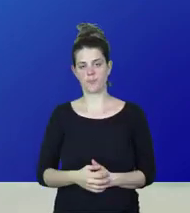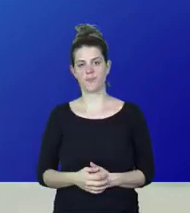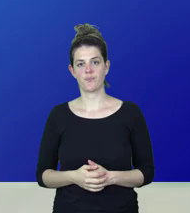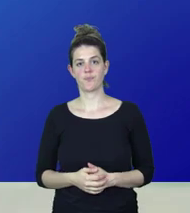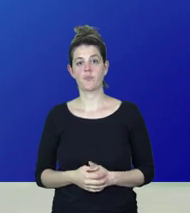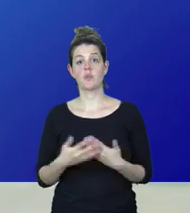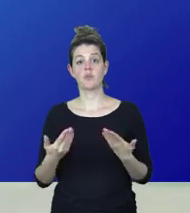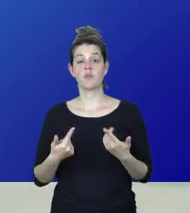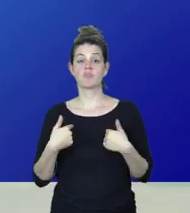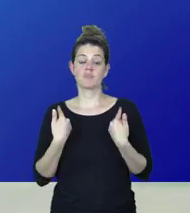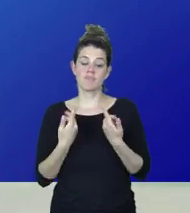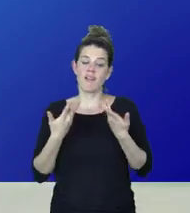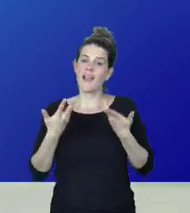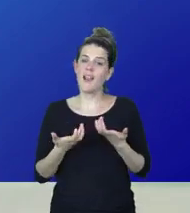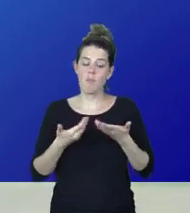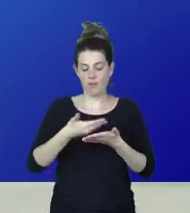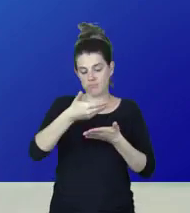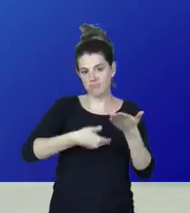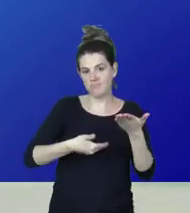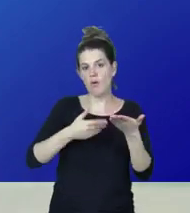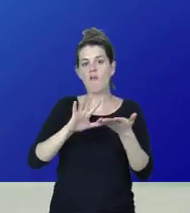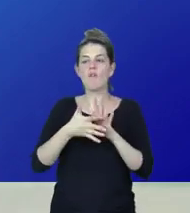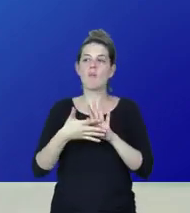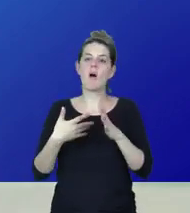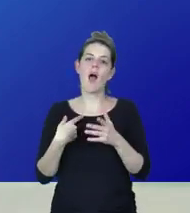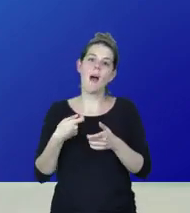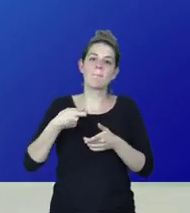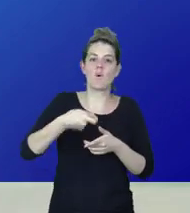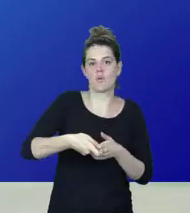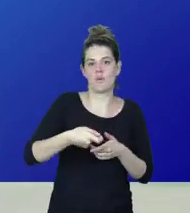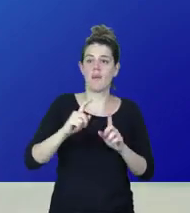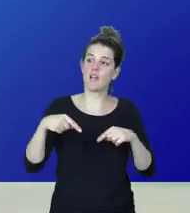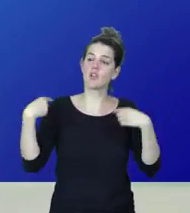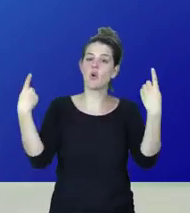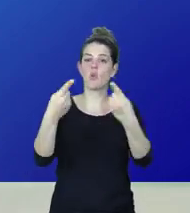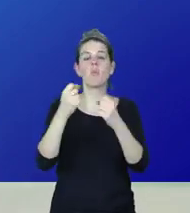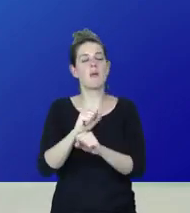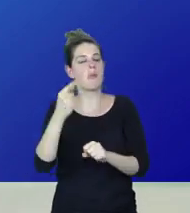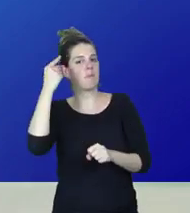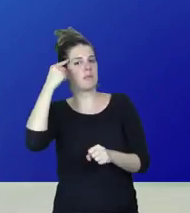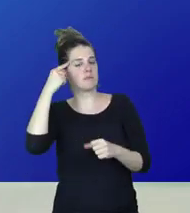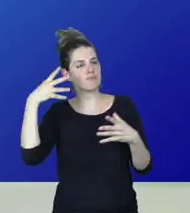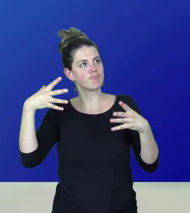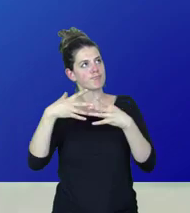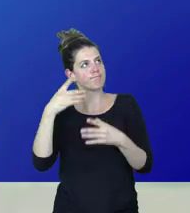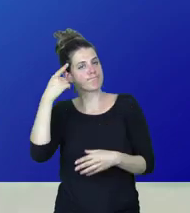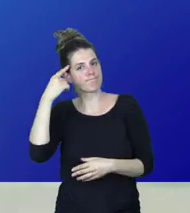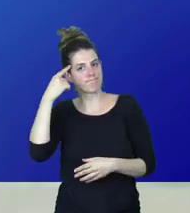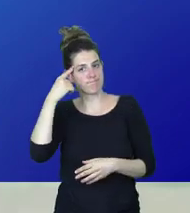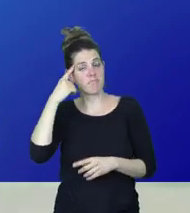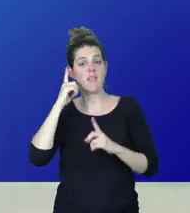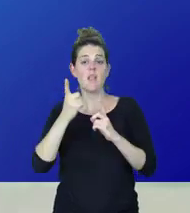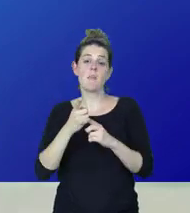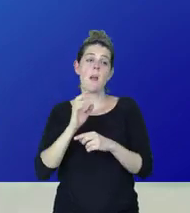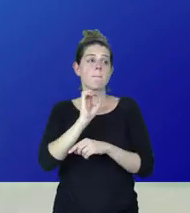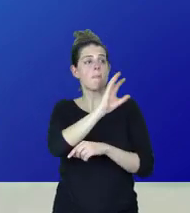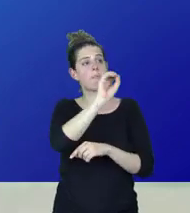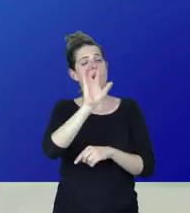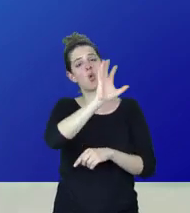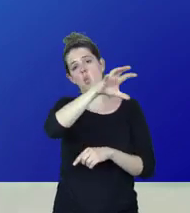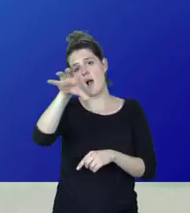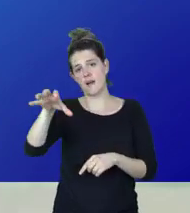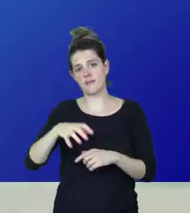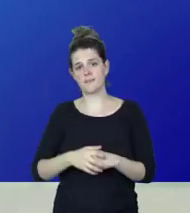un aporte para pensarlo de forma colectiva, así como nosotros lo manejamos, también para otros lugares, para que